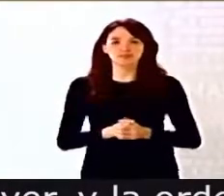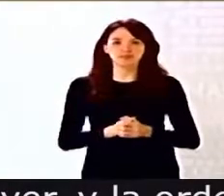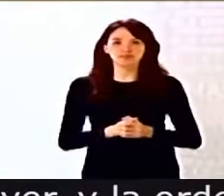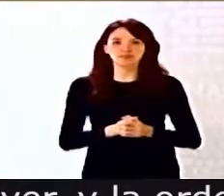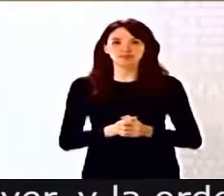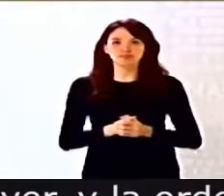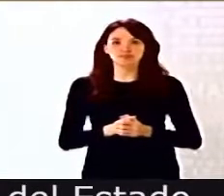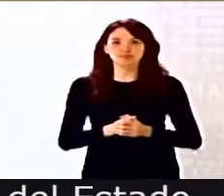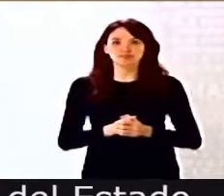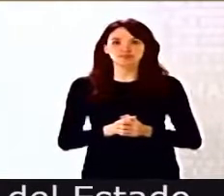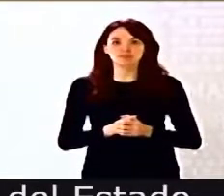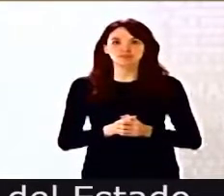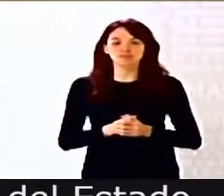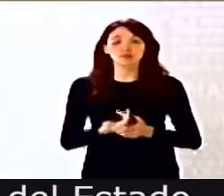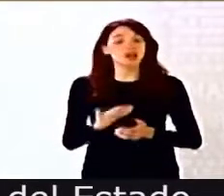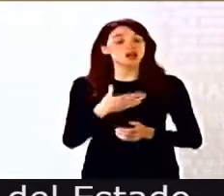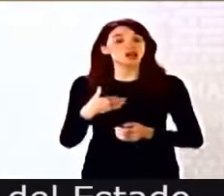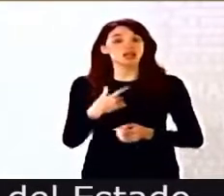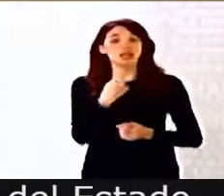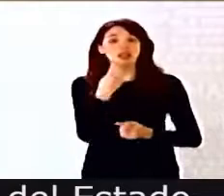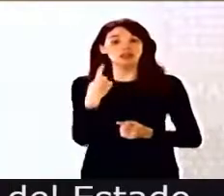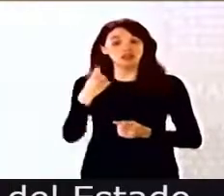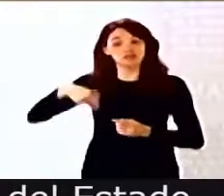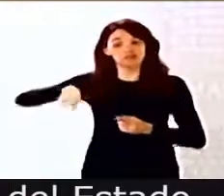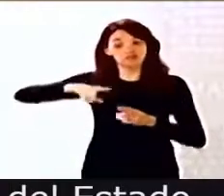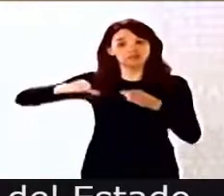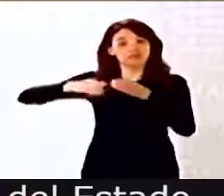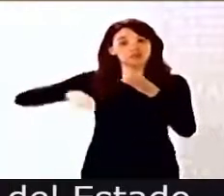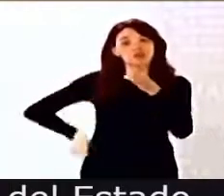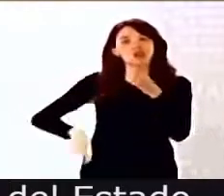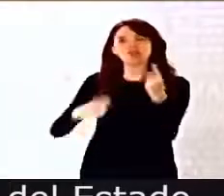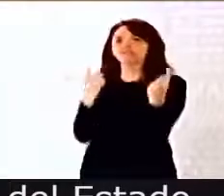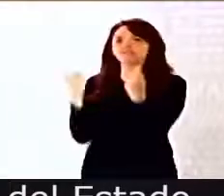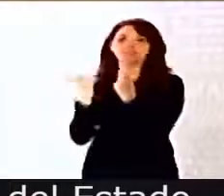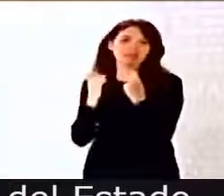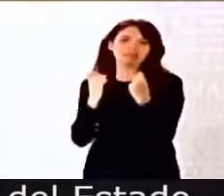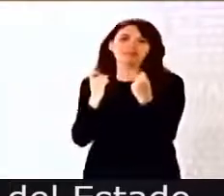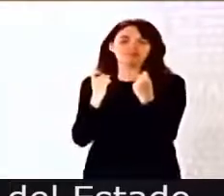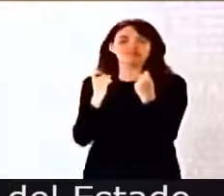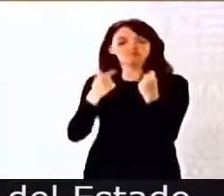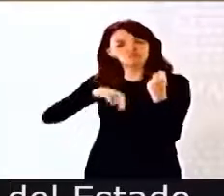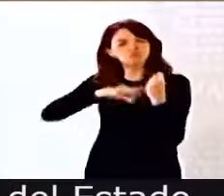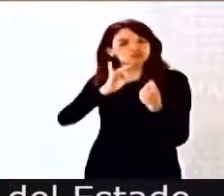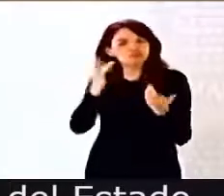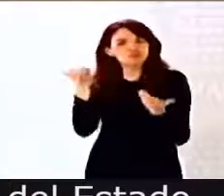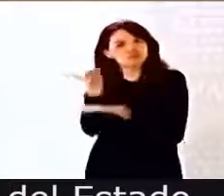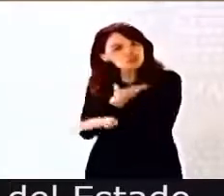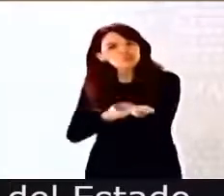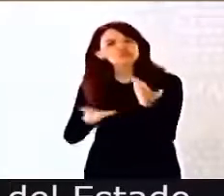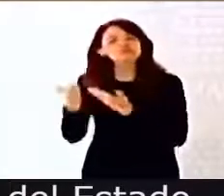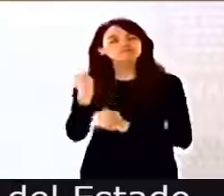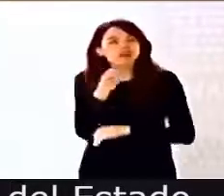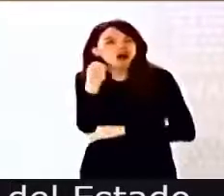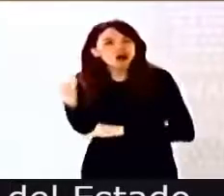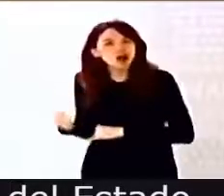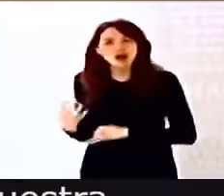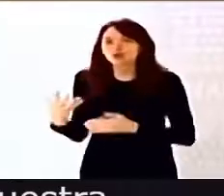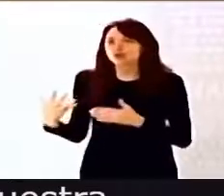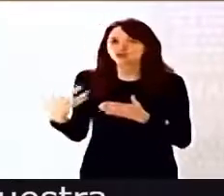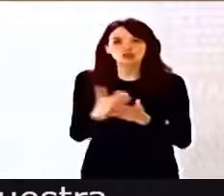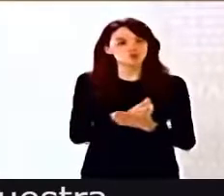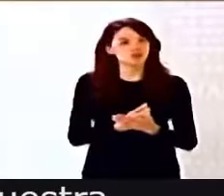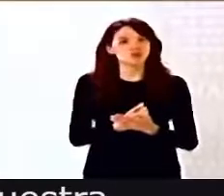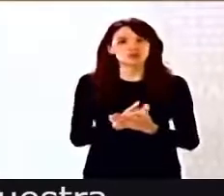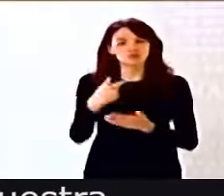Quiero decirles que les necesitamos, que van a tener toda nuestra colaboración, que van a tener todo nuestro empuje, que van a tener